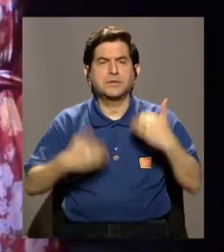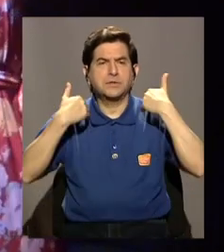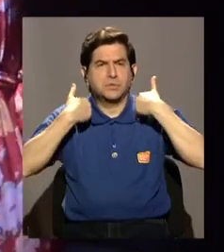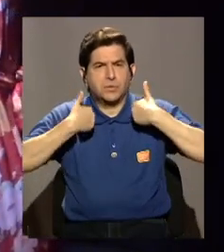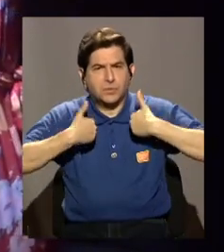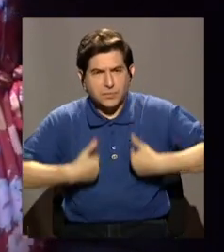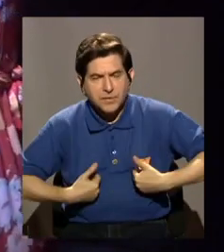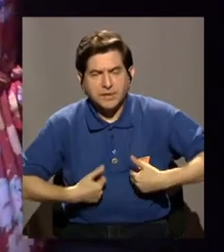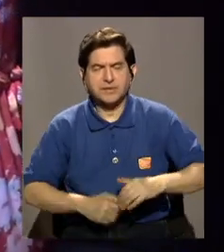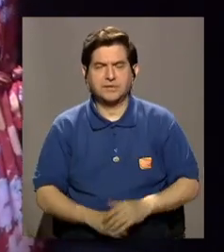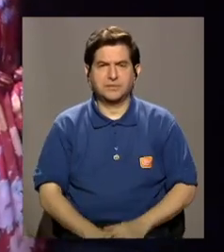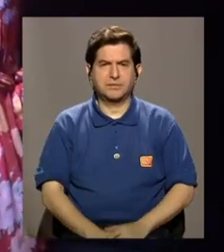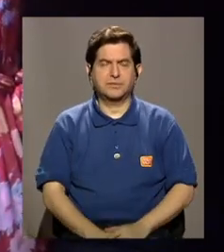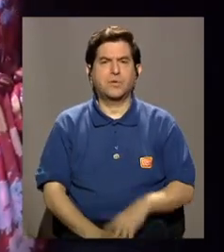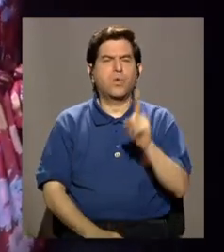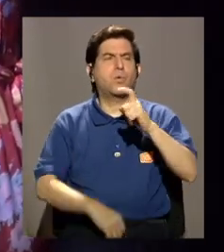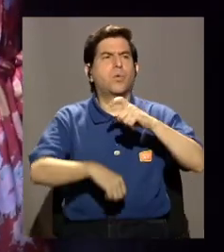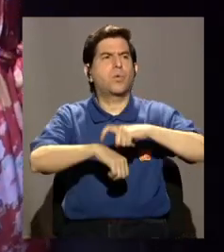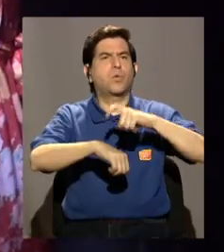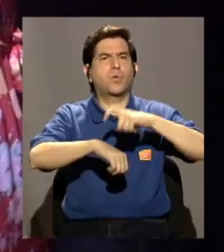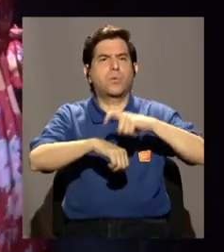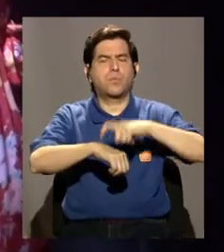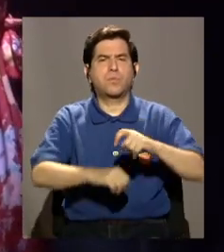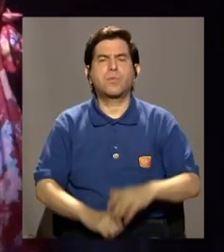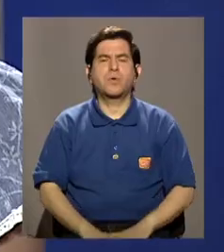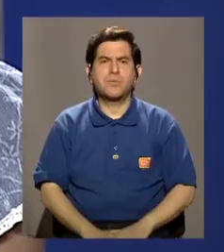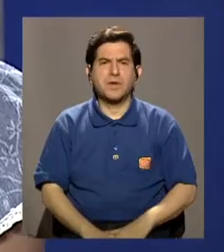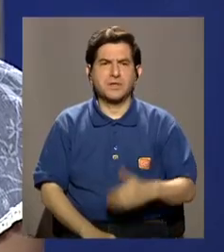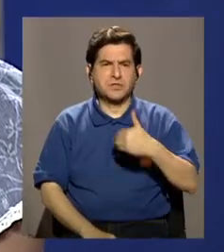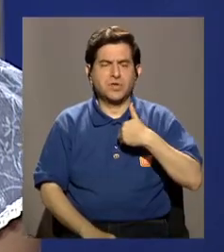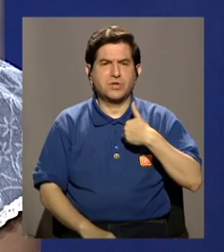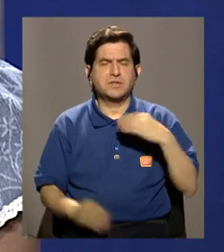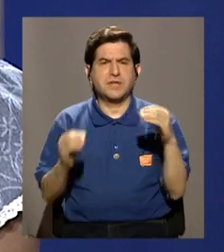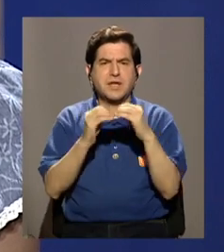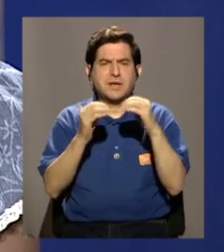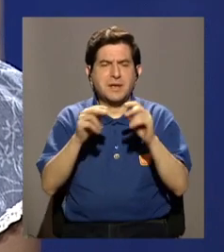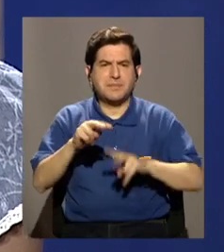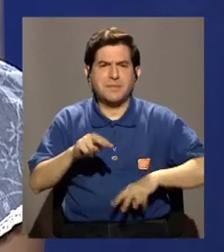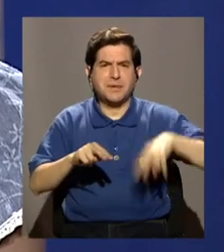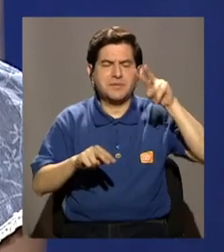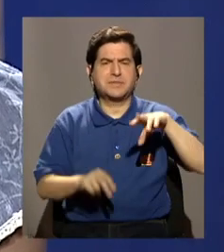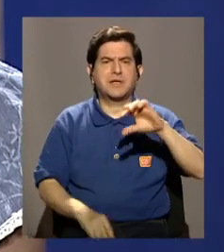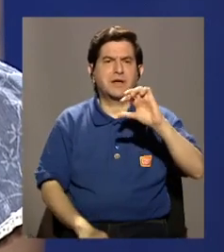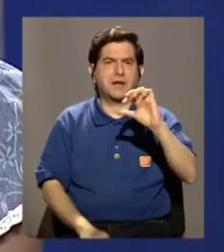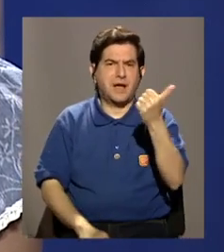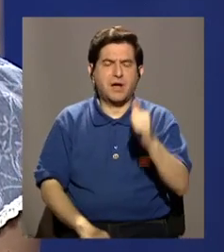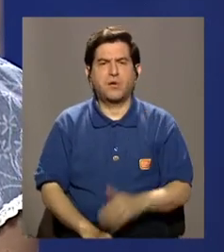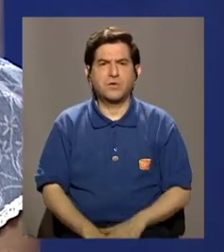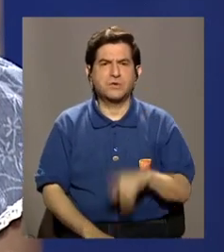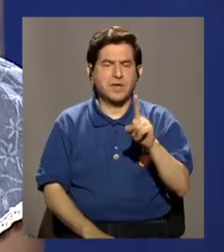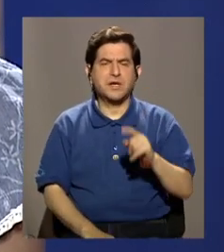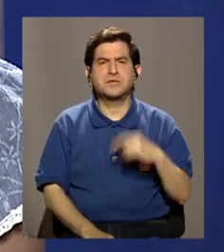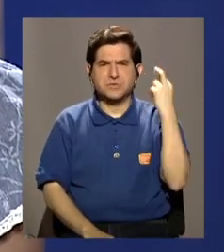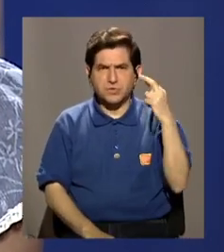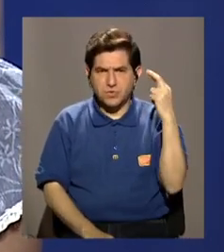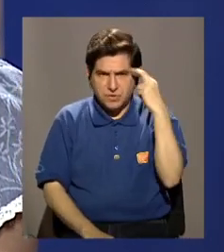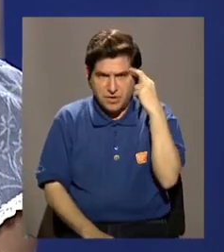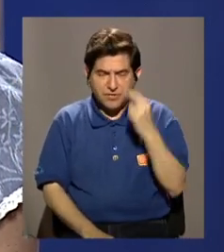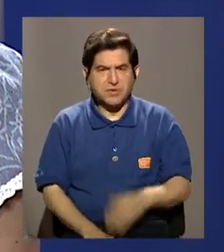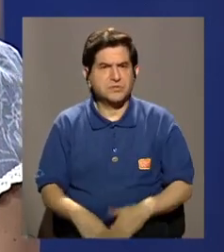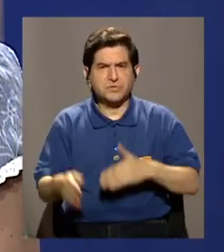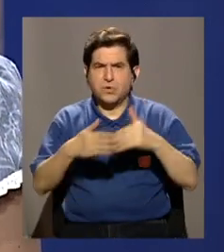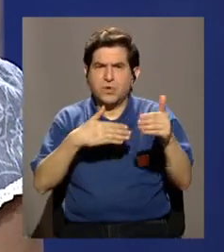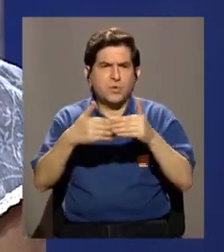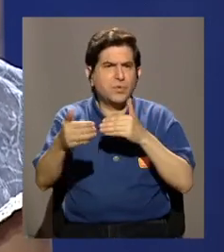humanidad en un momento donde ninguna tiene más ventaja sobre otra por ningún motivo